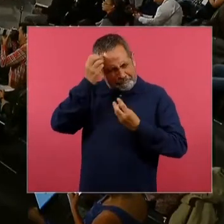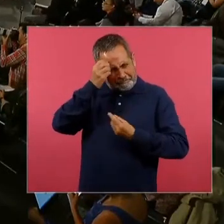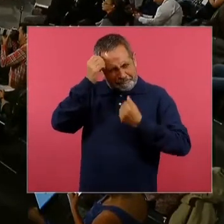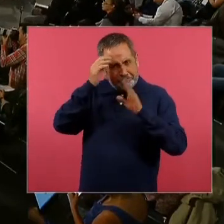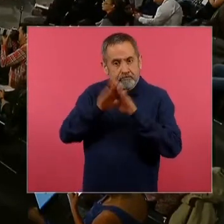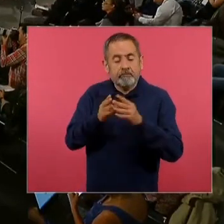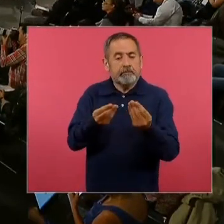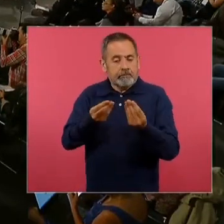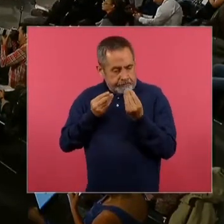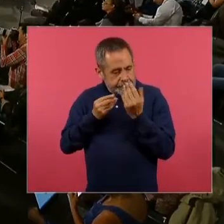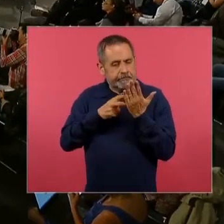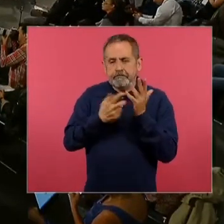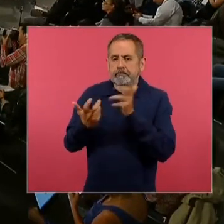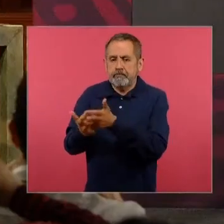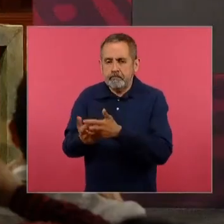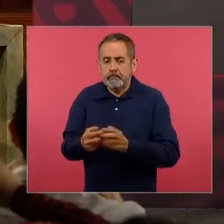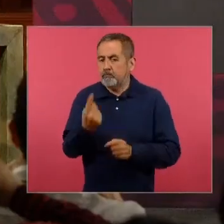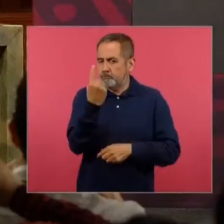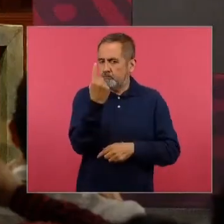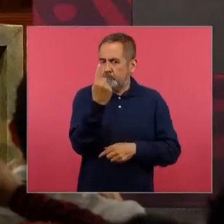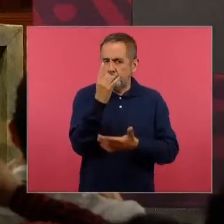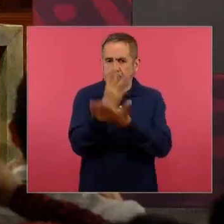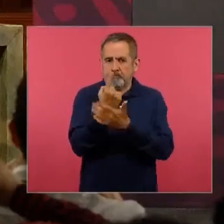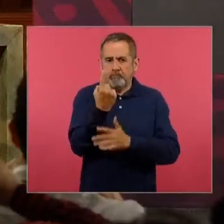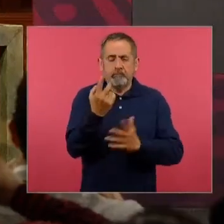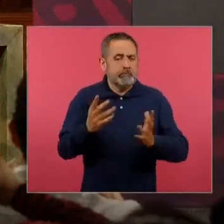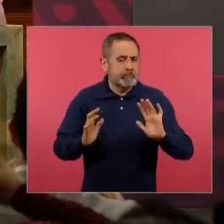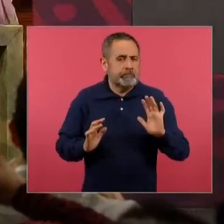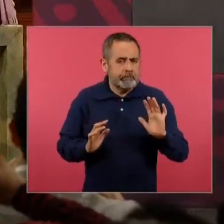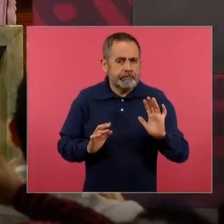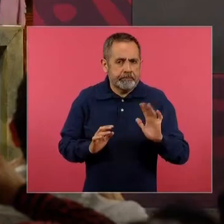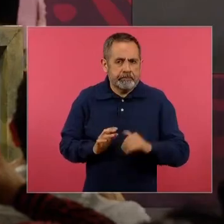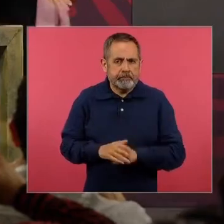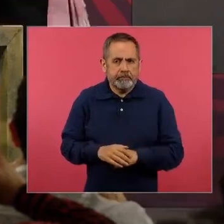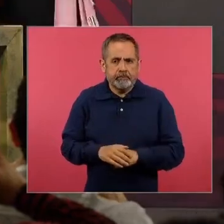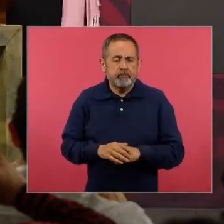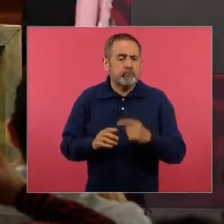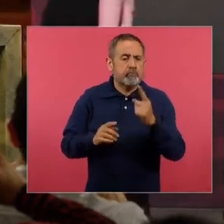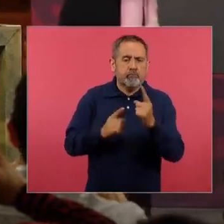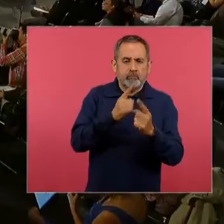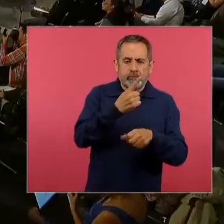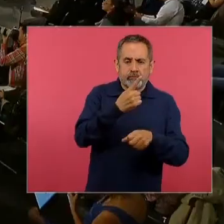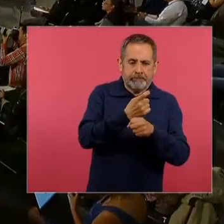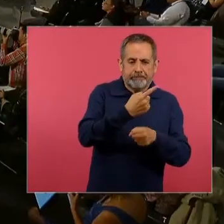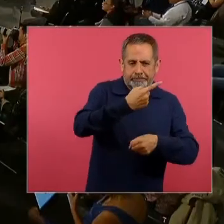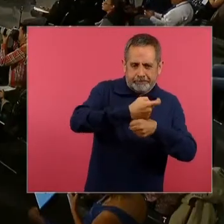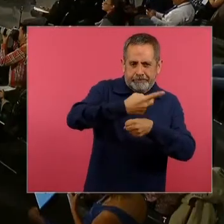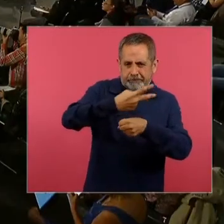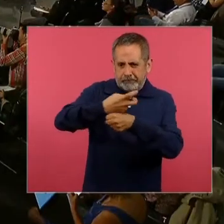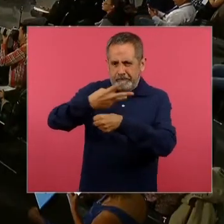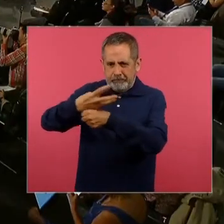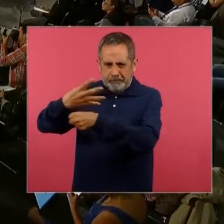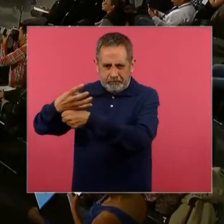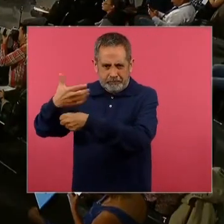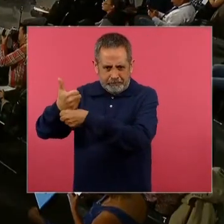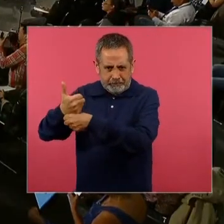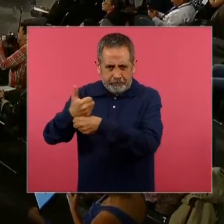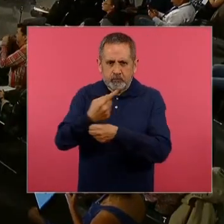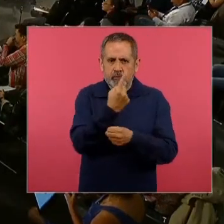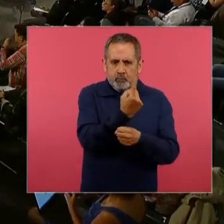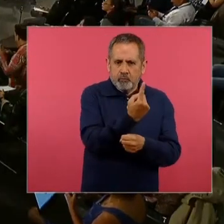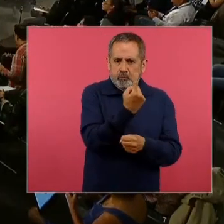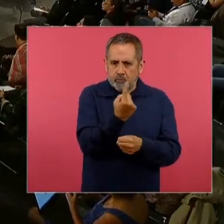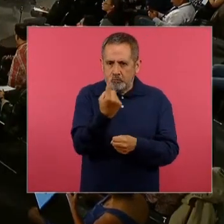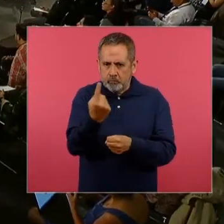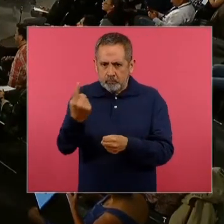se recibirá. Esto es de un solo grado. Así tendremos el de primero, segundo, tercero, cuarto, quinto